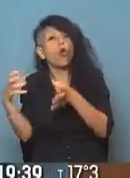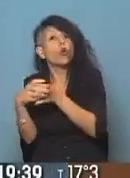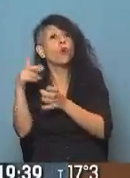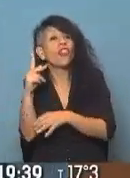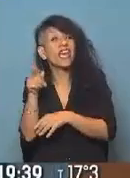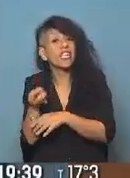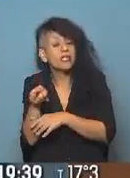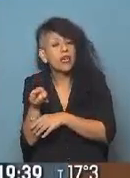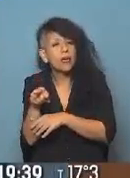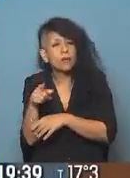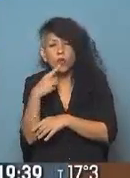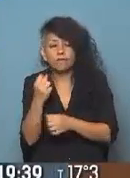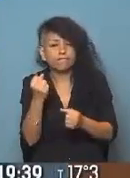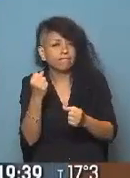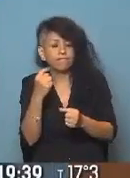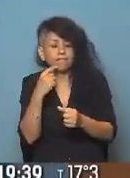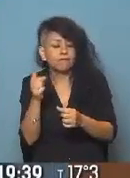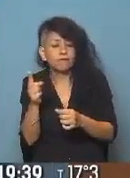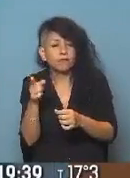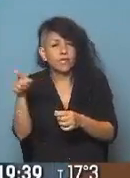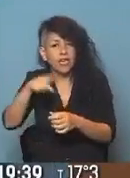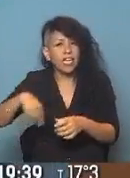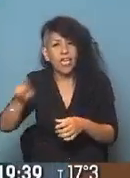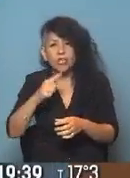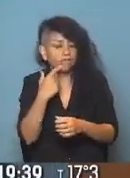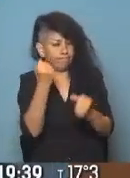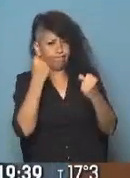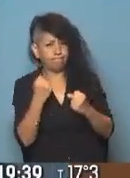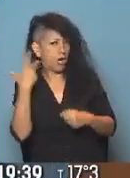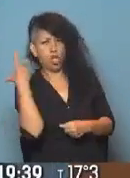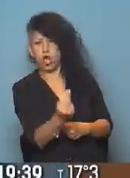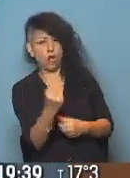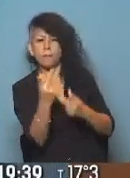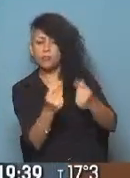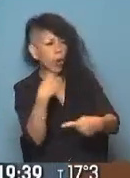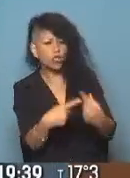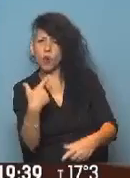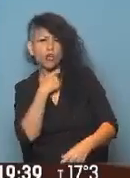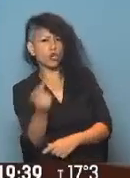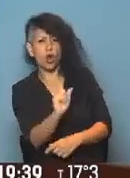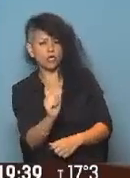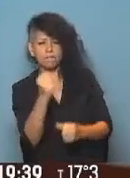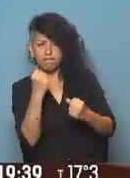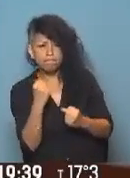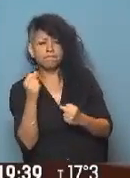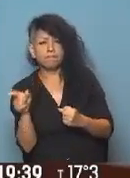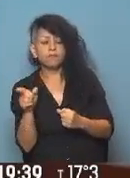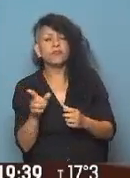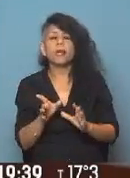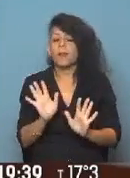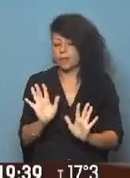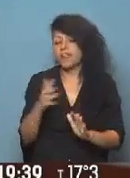que se han puesto una postura completamente de tratar de impedir que se avance con este proyecto? Mira, en la Argentina hay